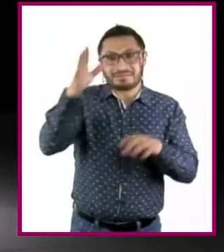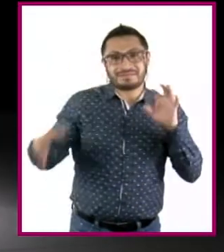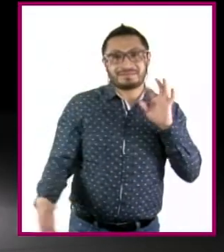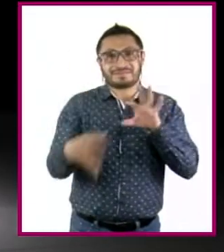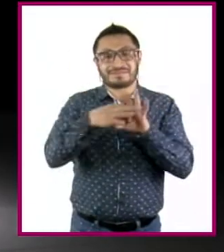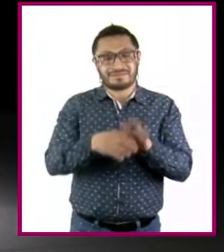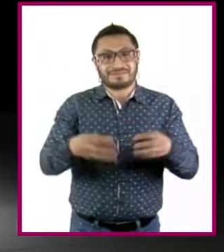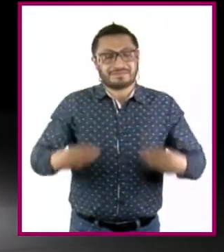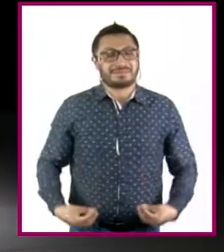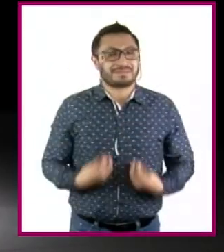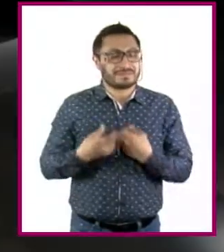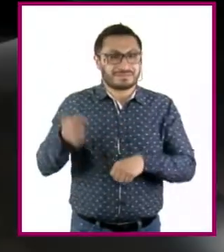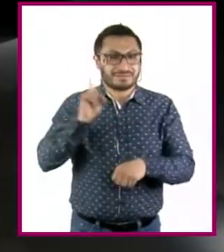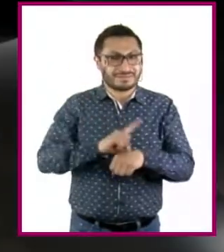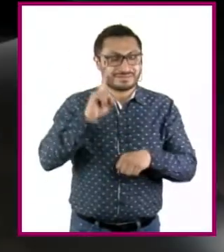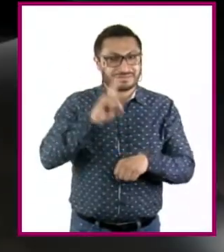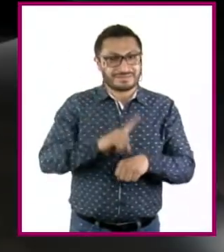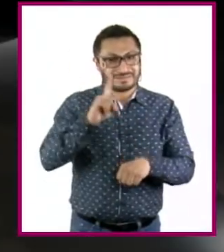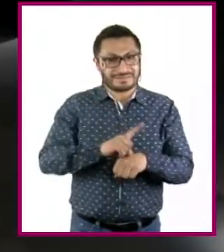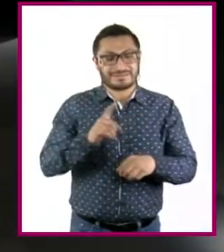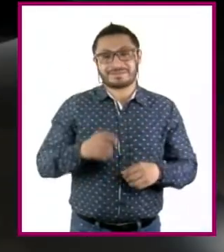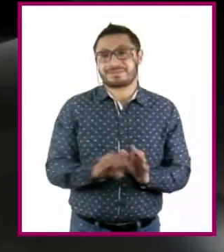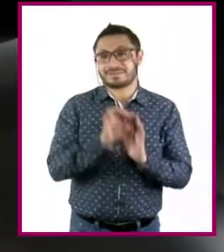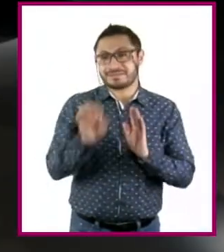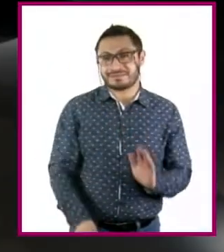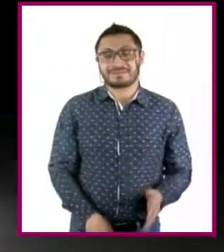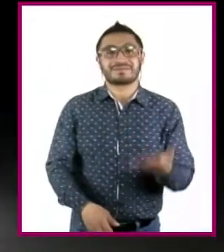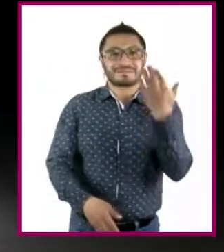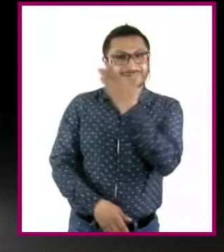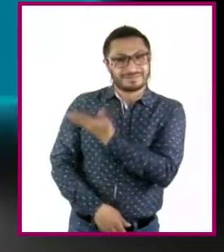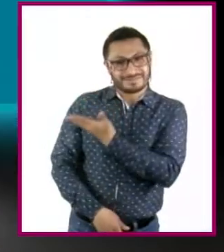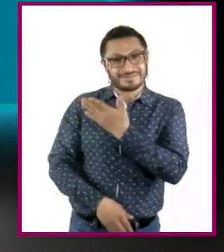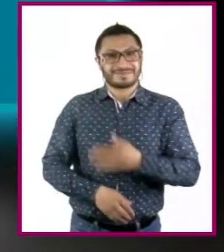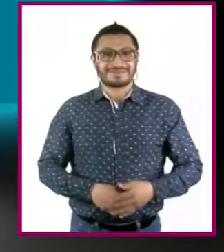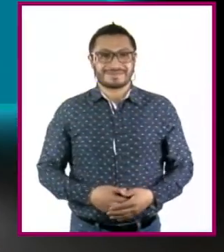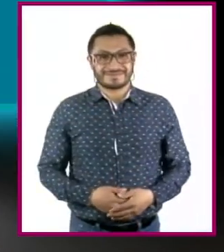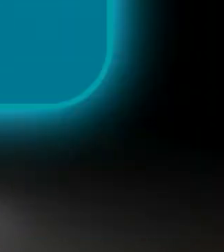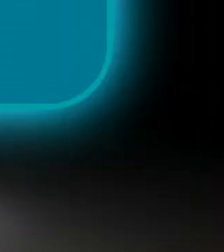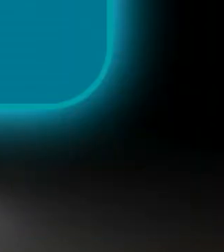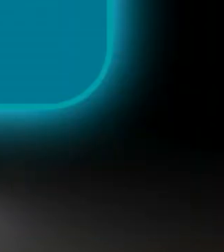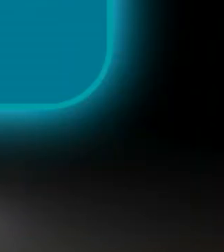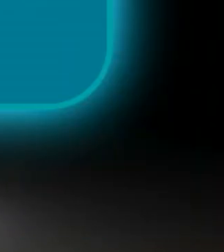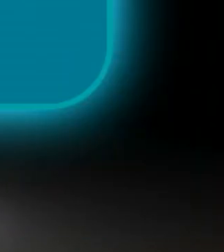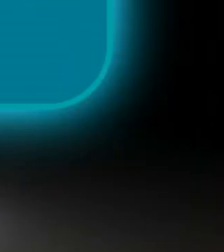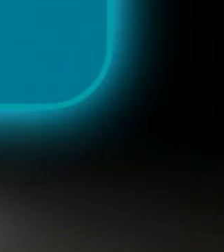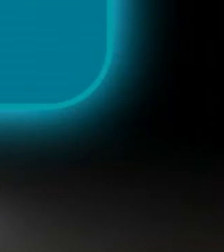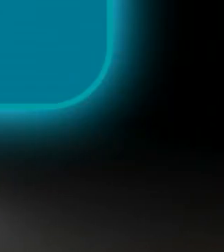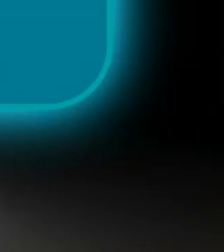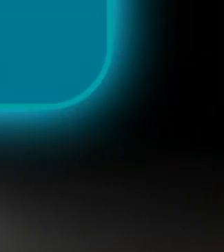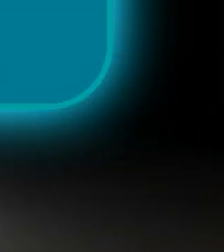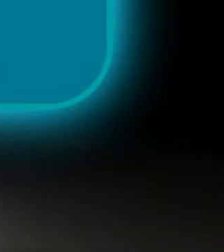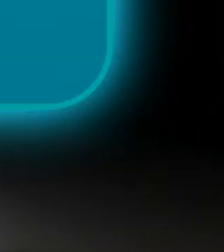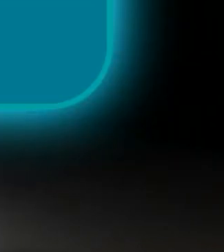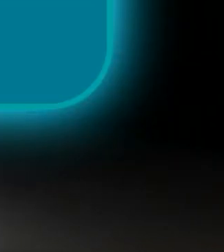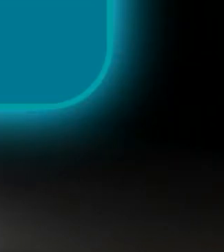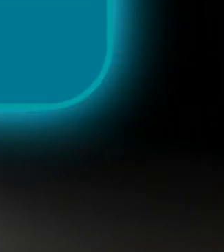con nuestra vida cotidiana. Por ejemplo, ¿es deseable que los individuos de la especie